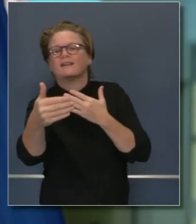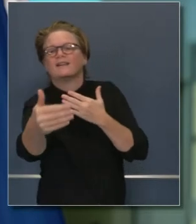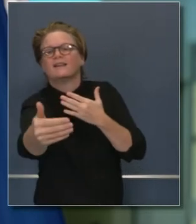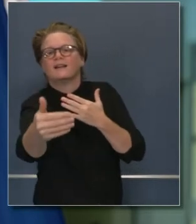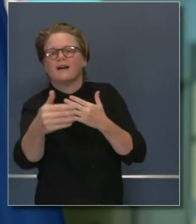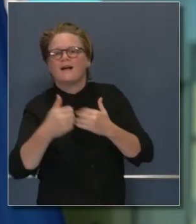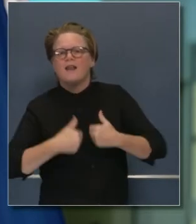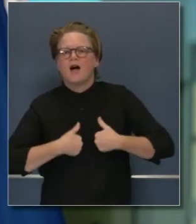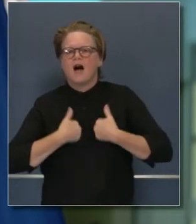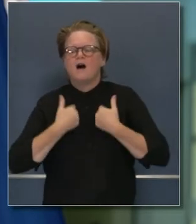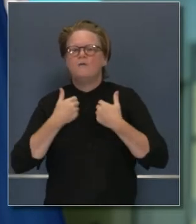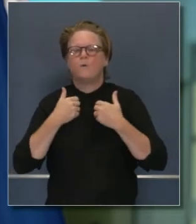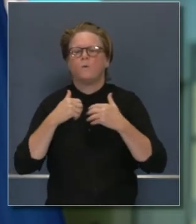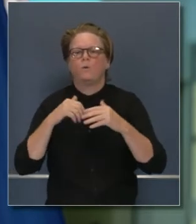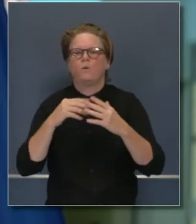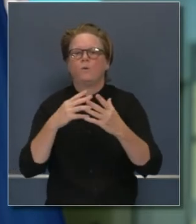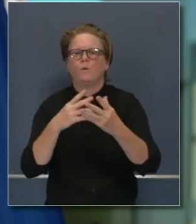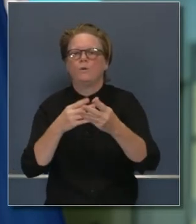Gracias.